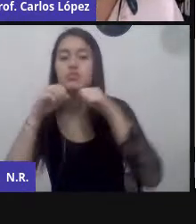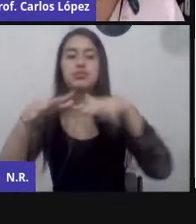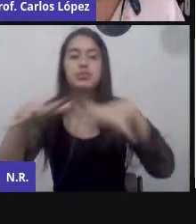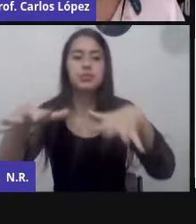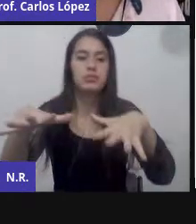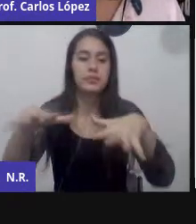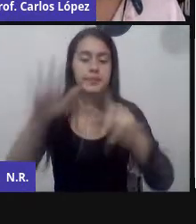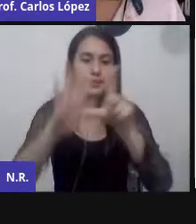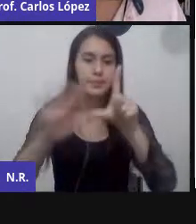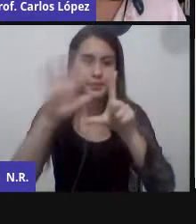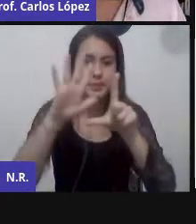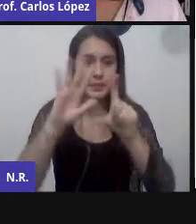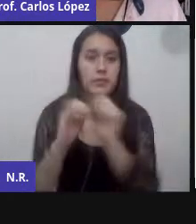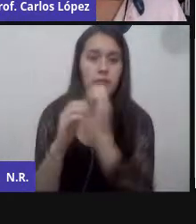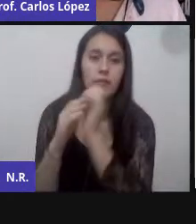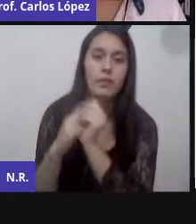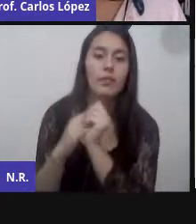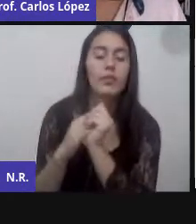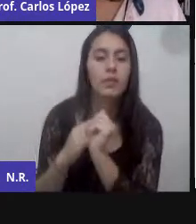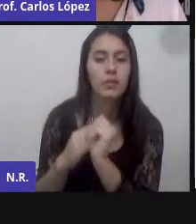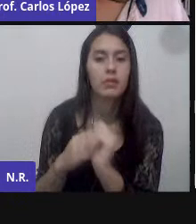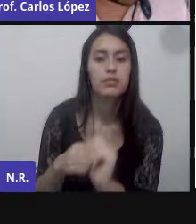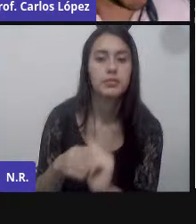espero haber podido responder esa pregunta.